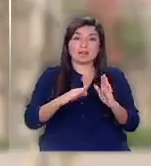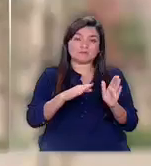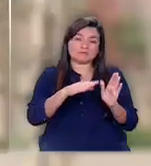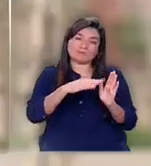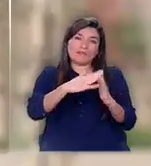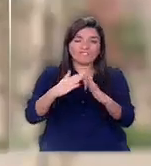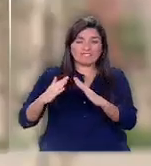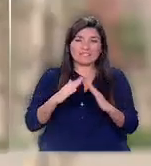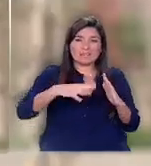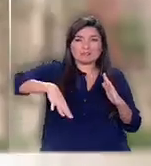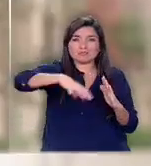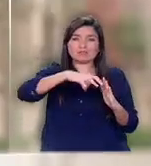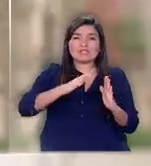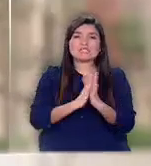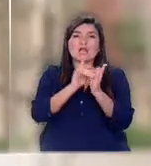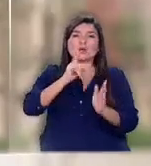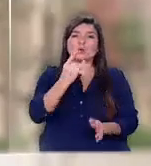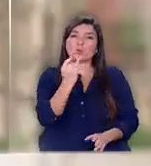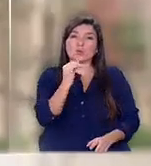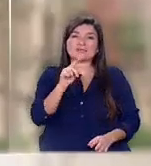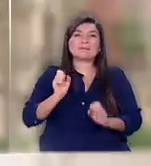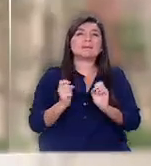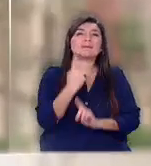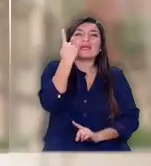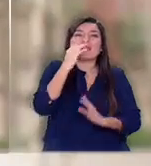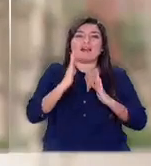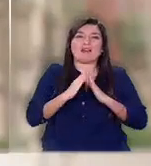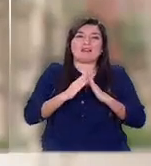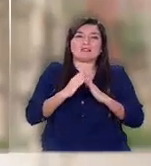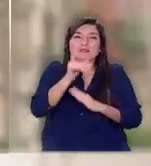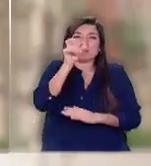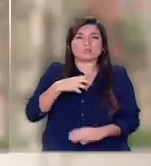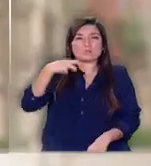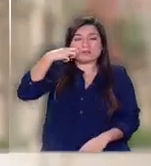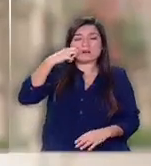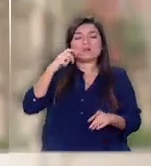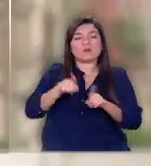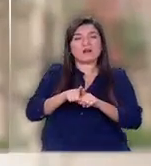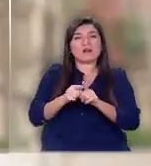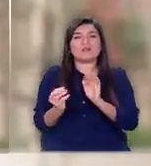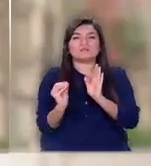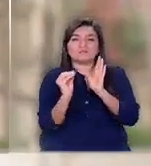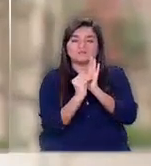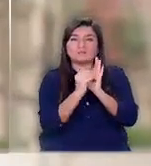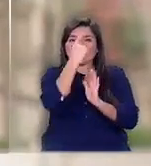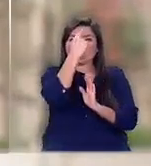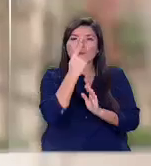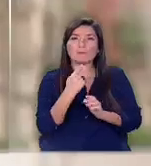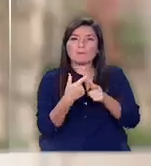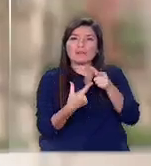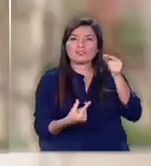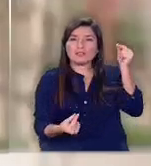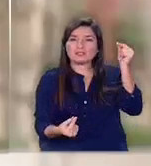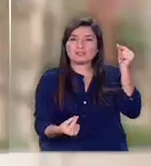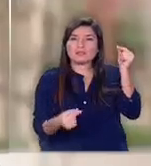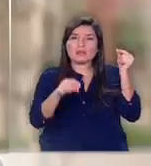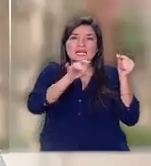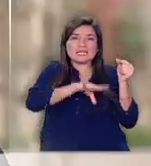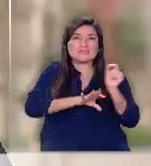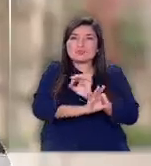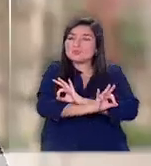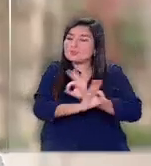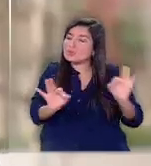corresponde a un ser humano, sea declarado una parte, un monumento nacional, para que aquí en Chile nunca, nunca más en la